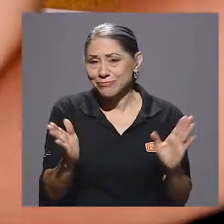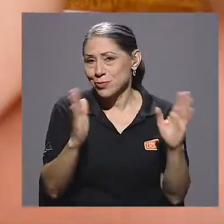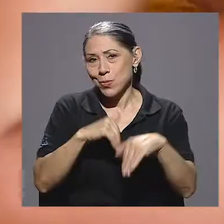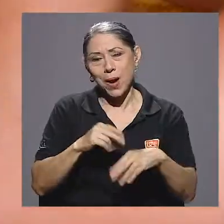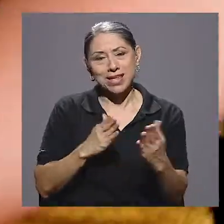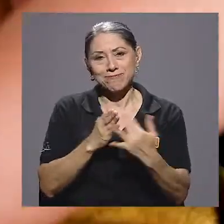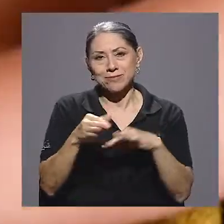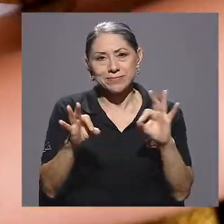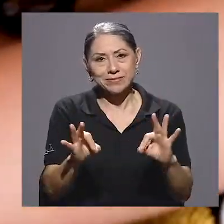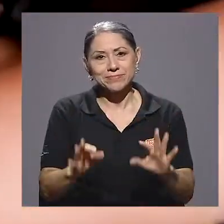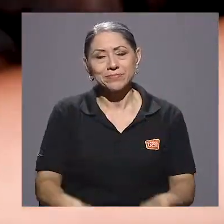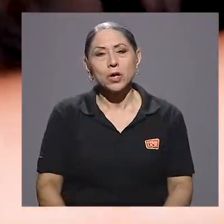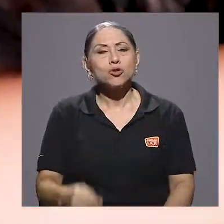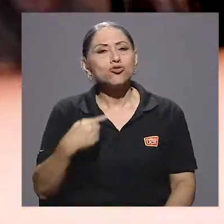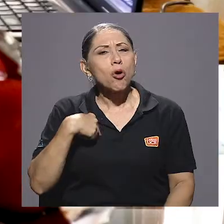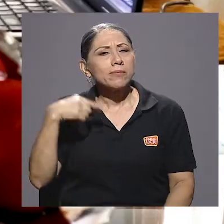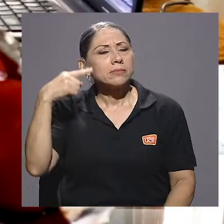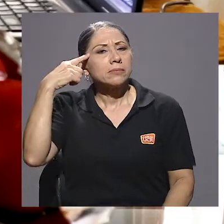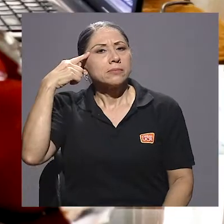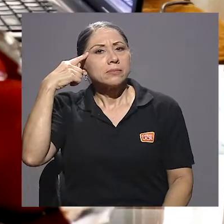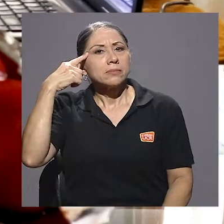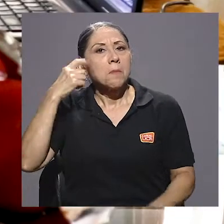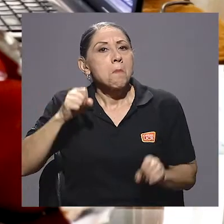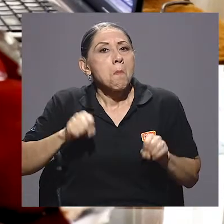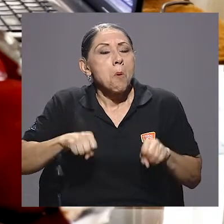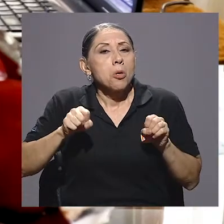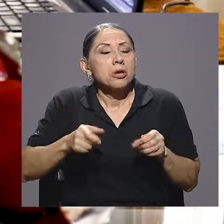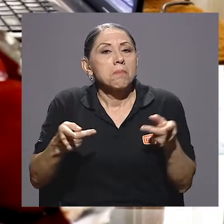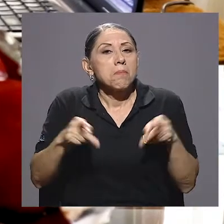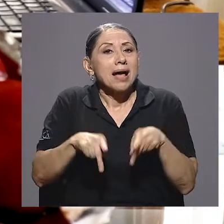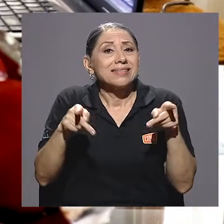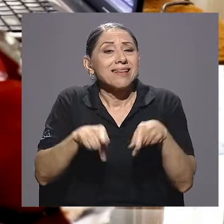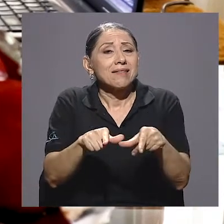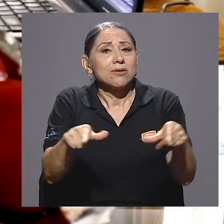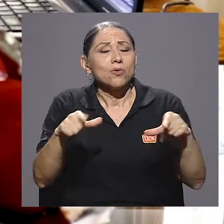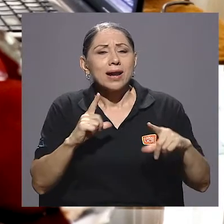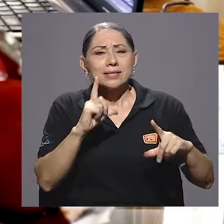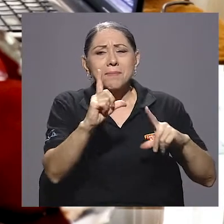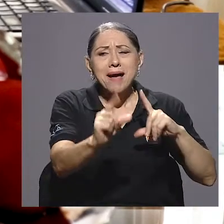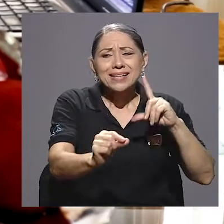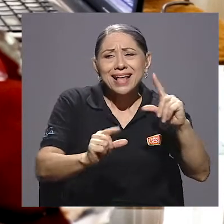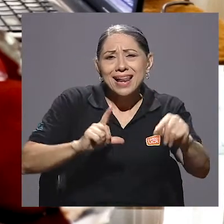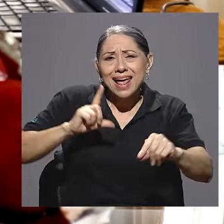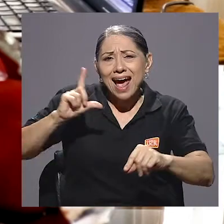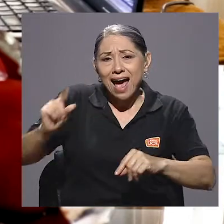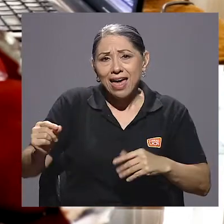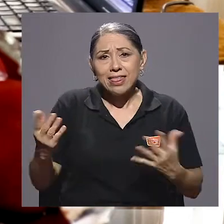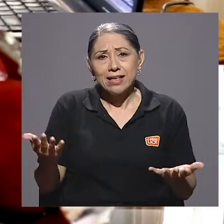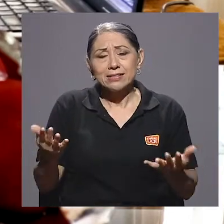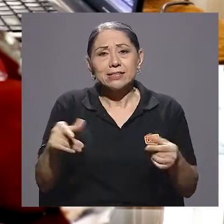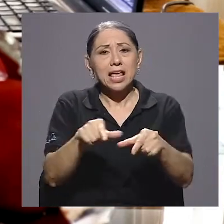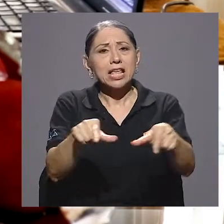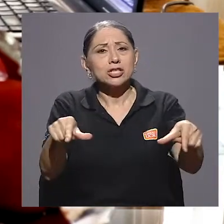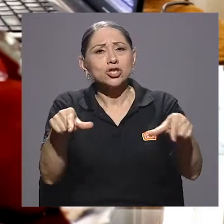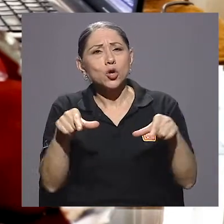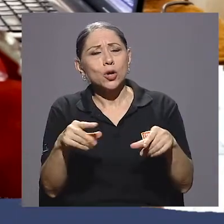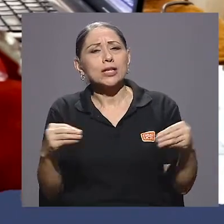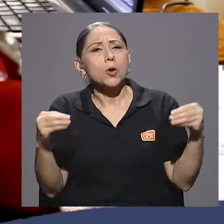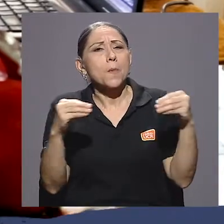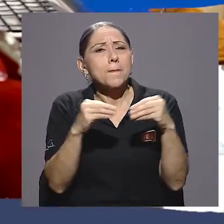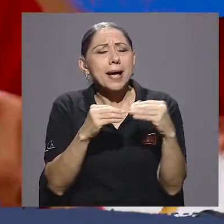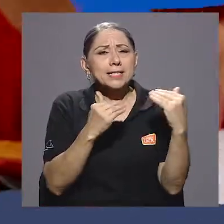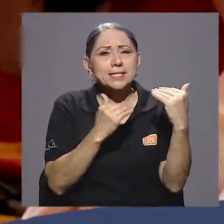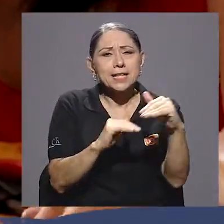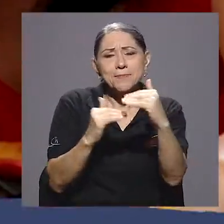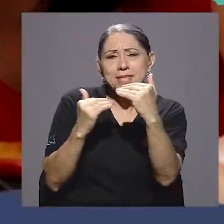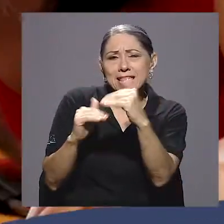tienen. Imagino lo que podría estar pasando en zonas más alejadas, en zonas con